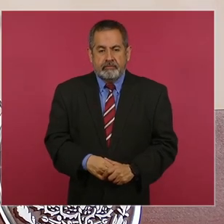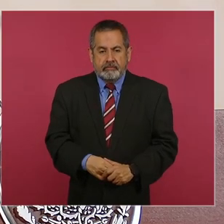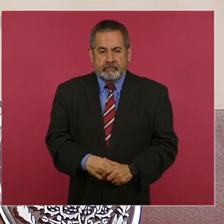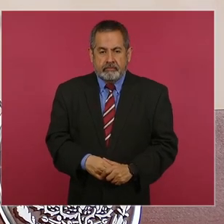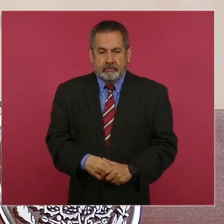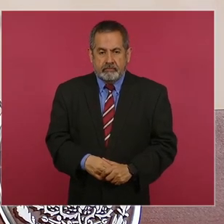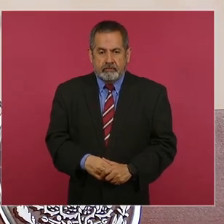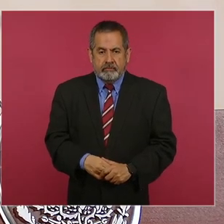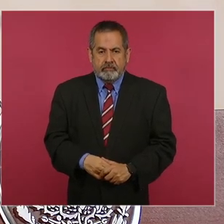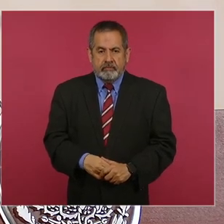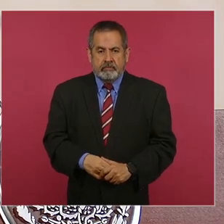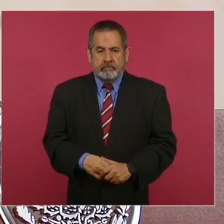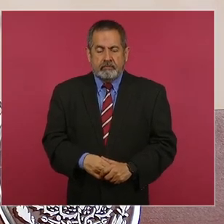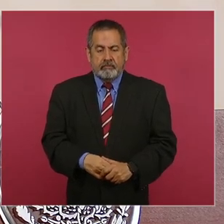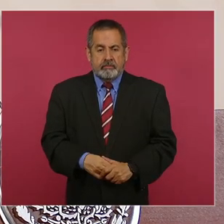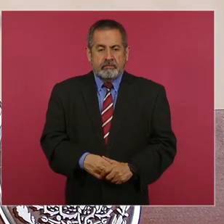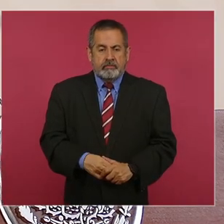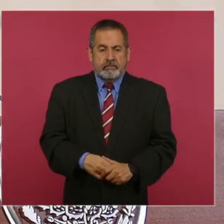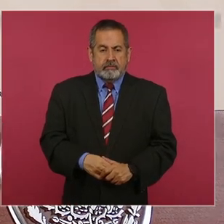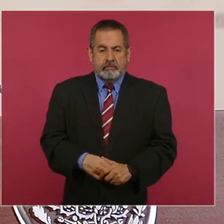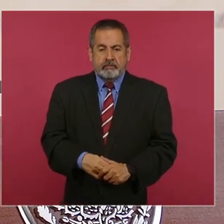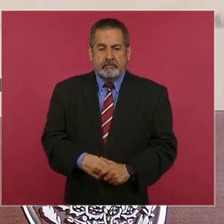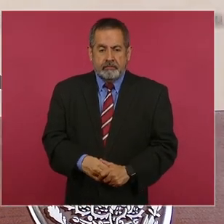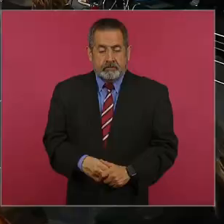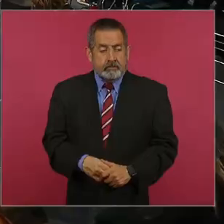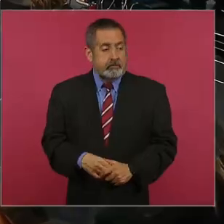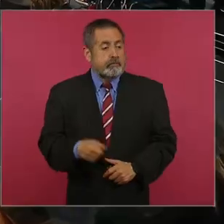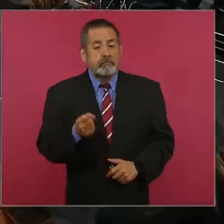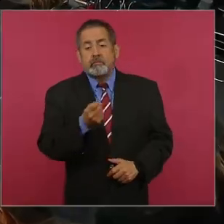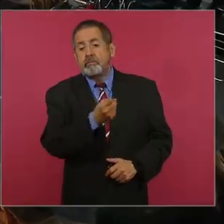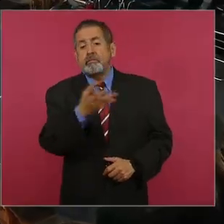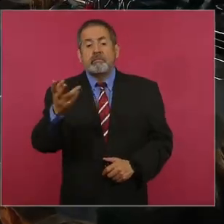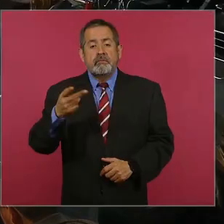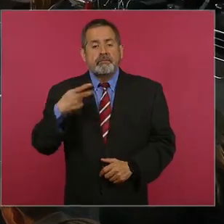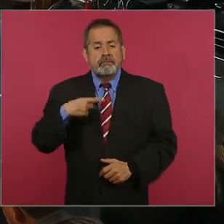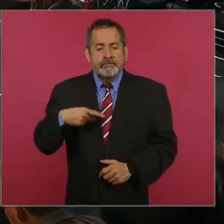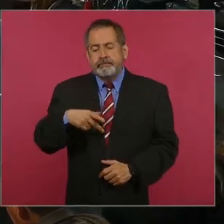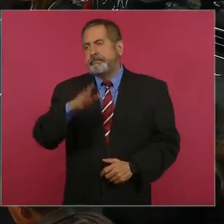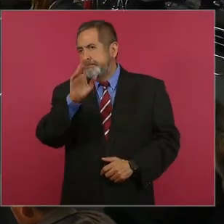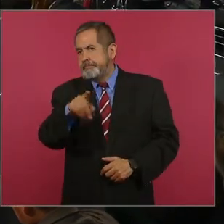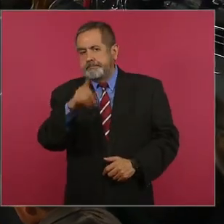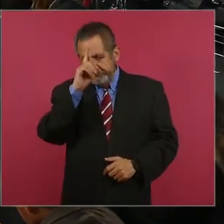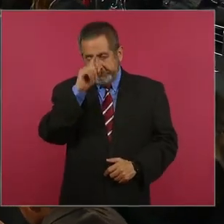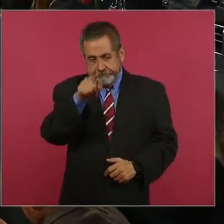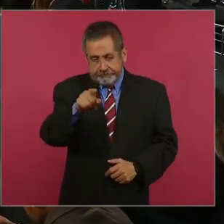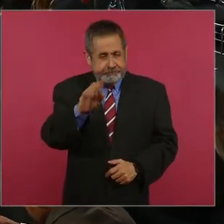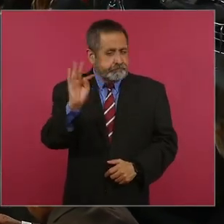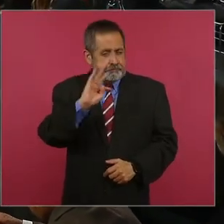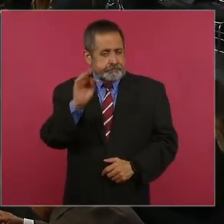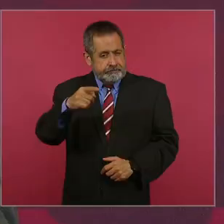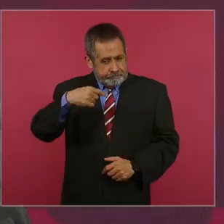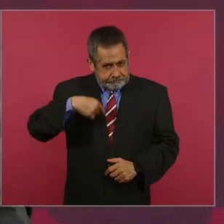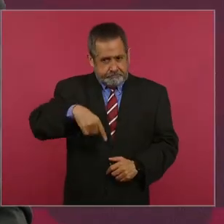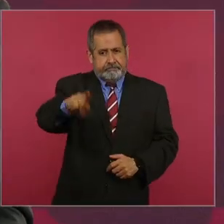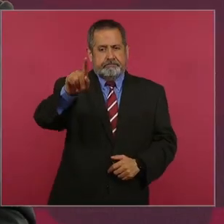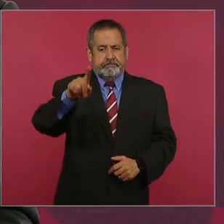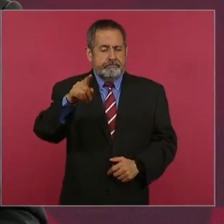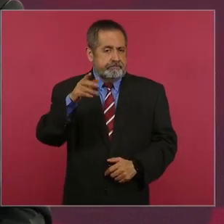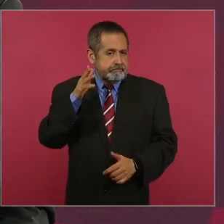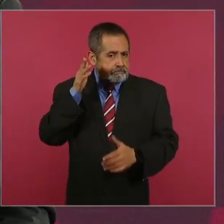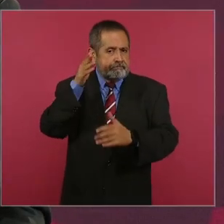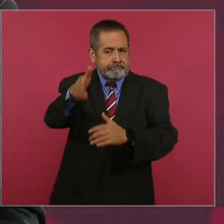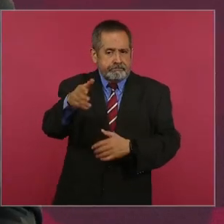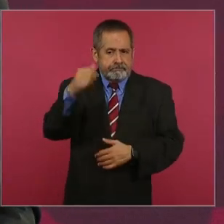y decía mucha gente ah si van Acapulco ahora